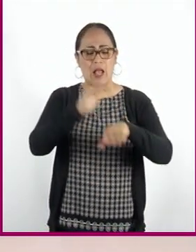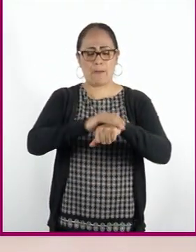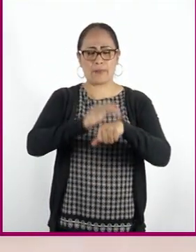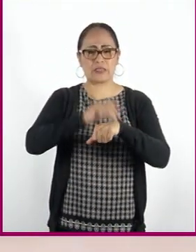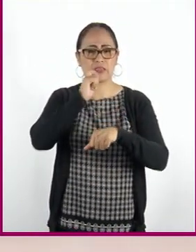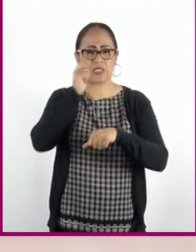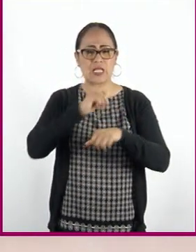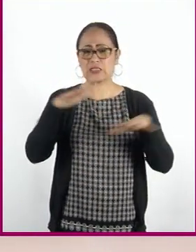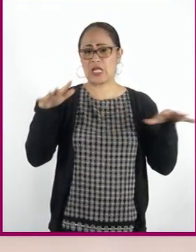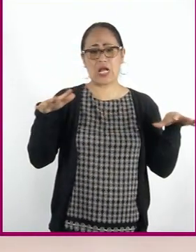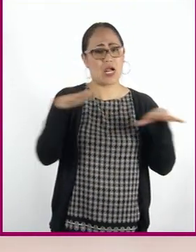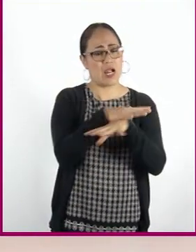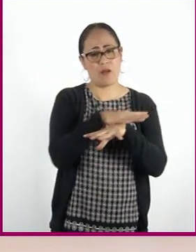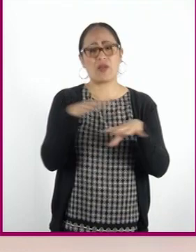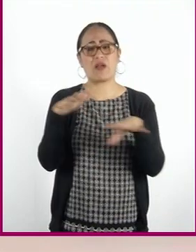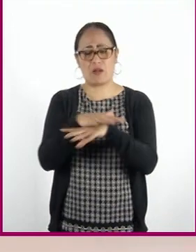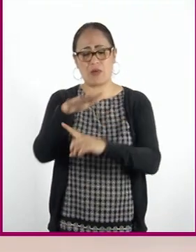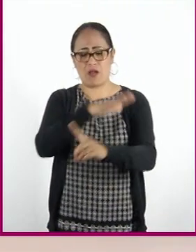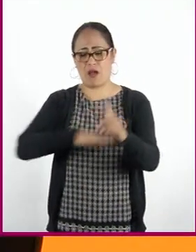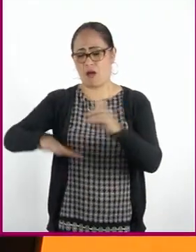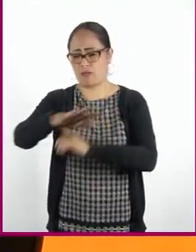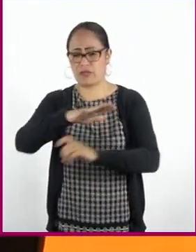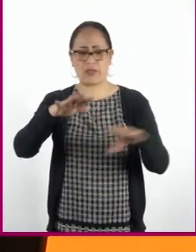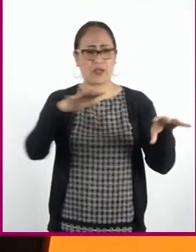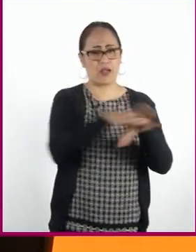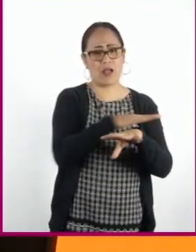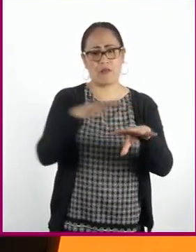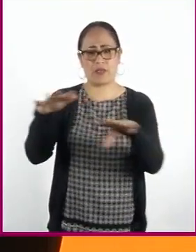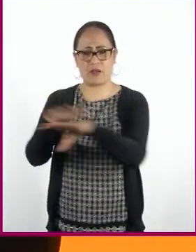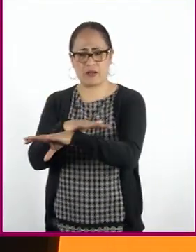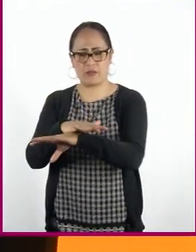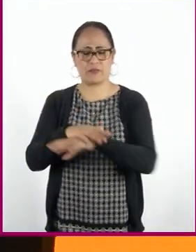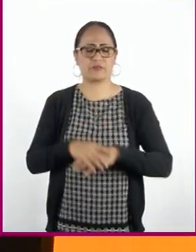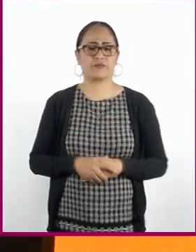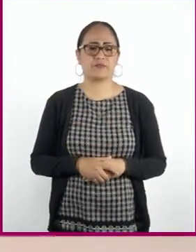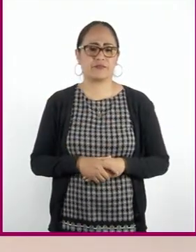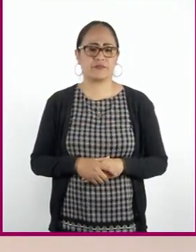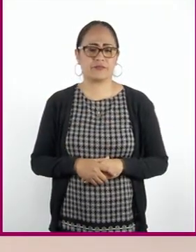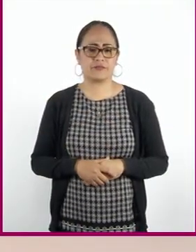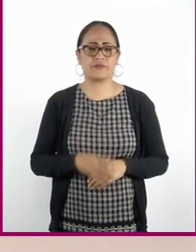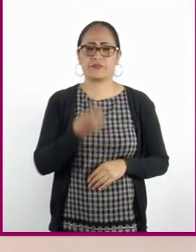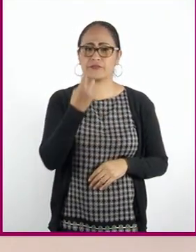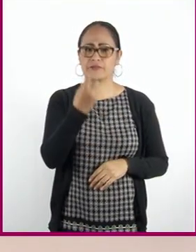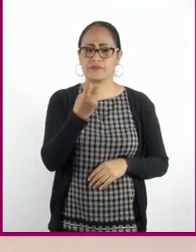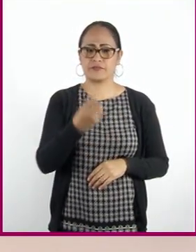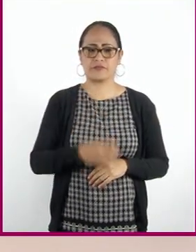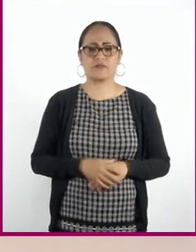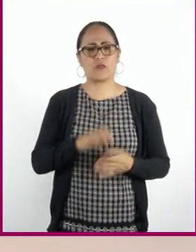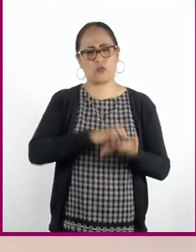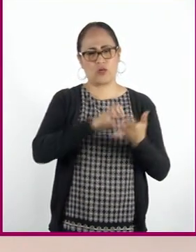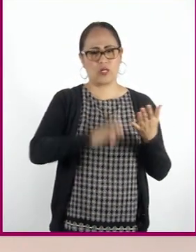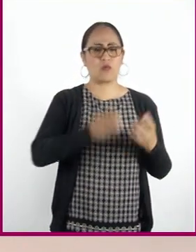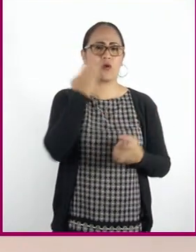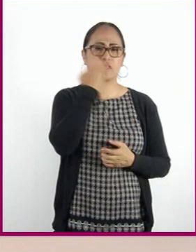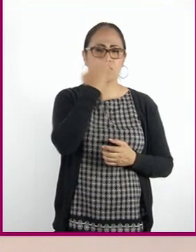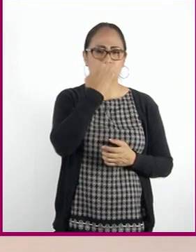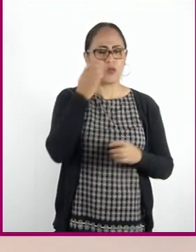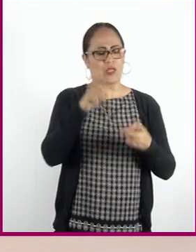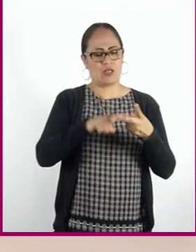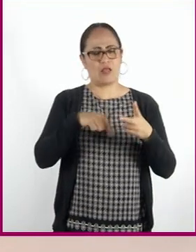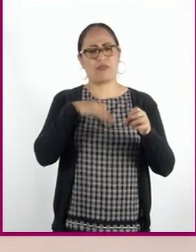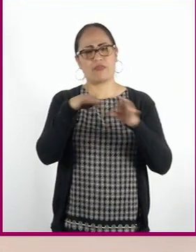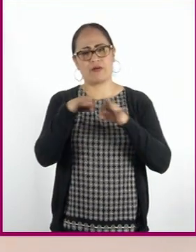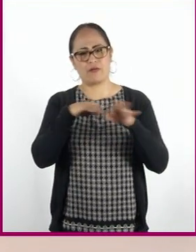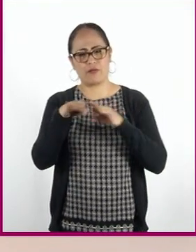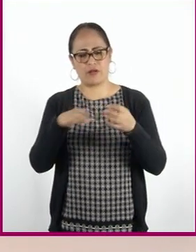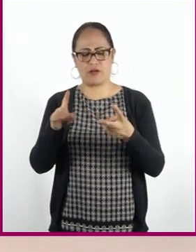cambian conforme se modifica el ambiente en que se desarrolla cada individuo. Esto es como la escuela, el trabajo, el